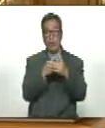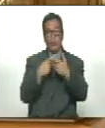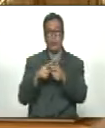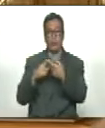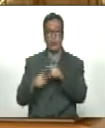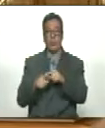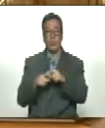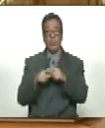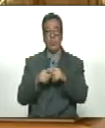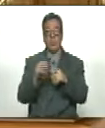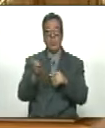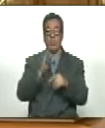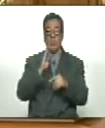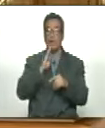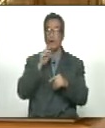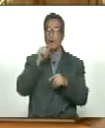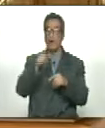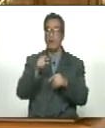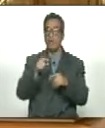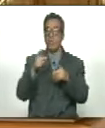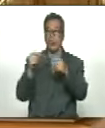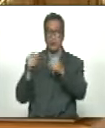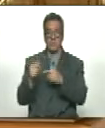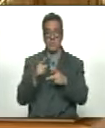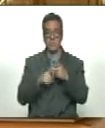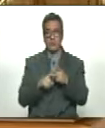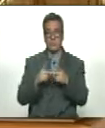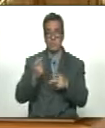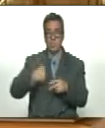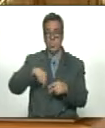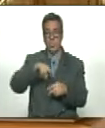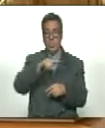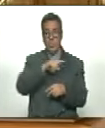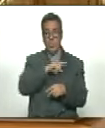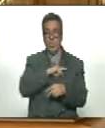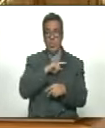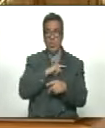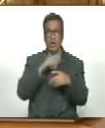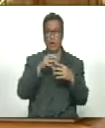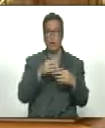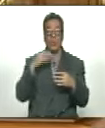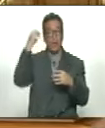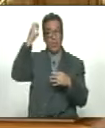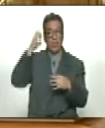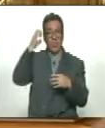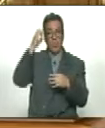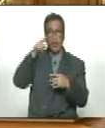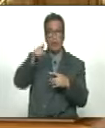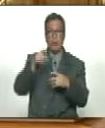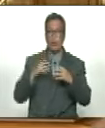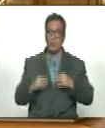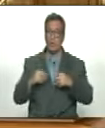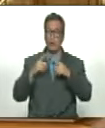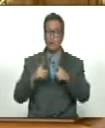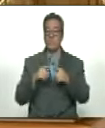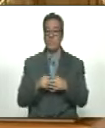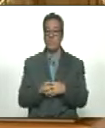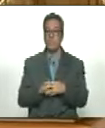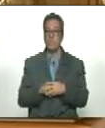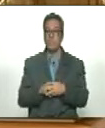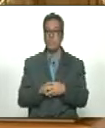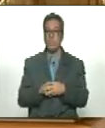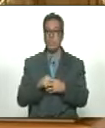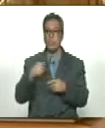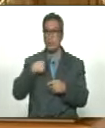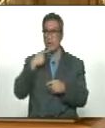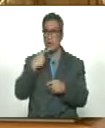diferentes entidades bancarias financieras de estados europeos. En este caso, como se